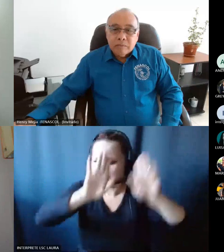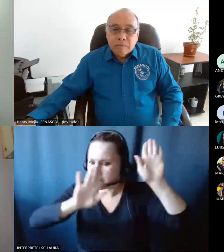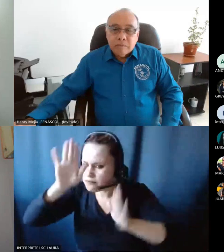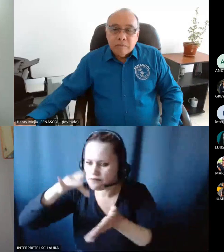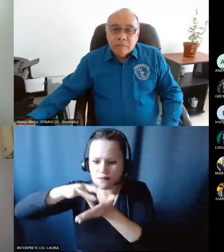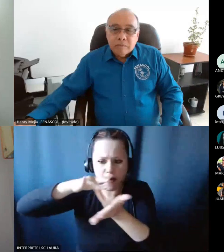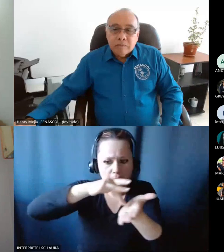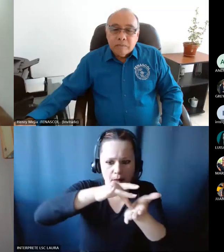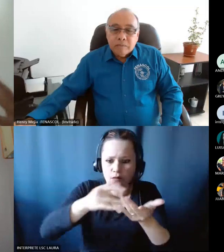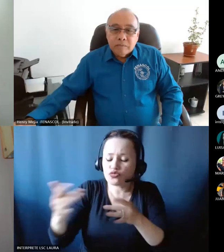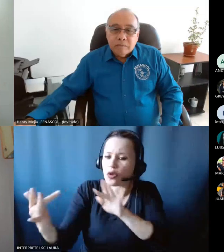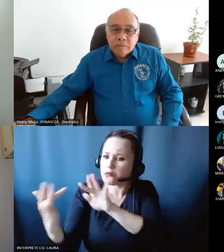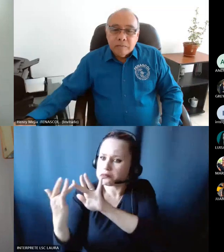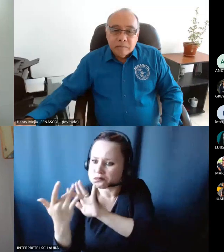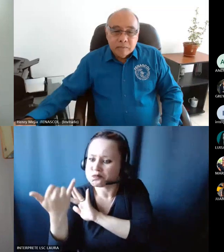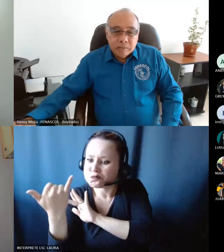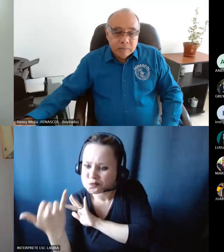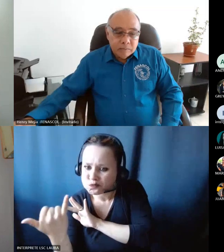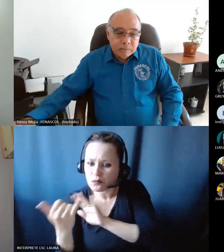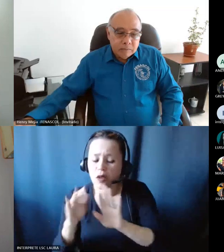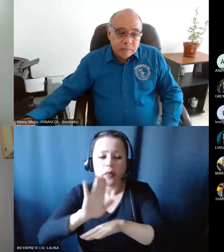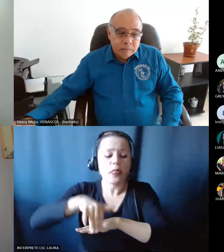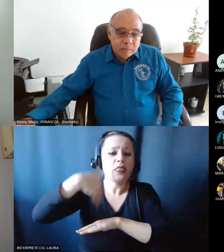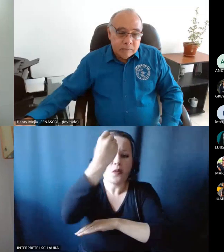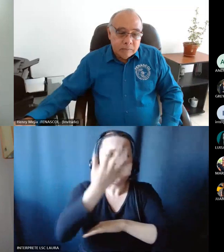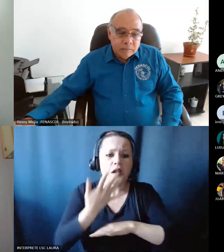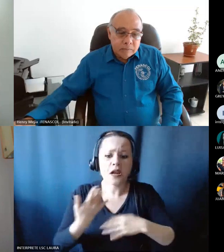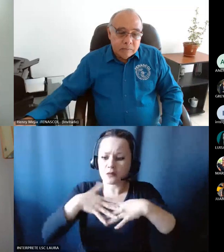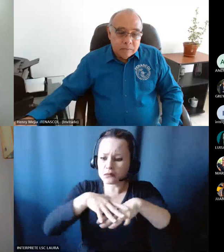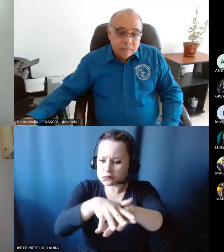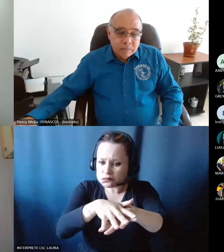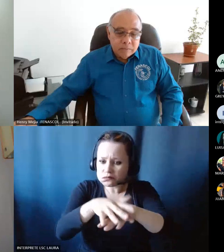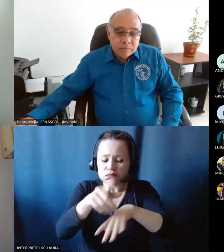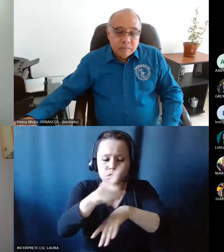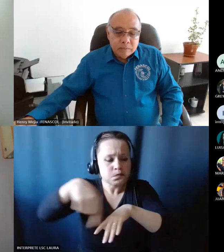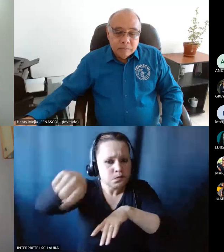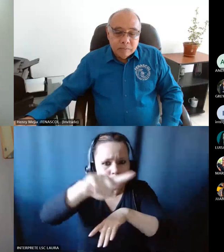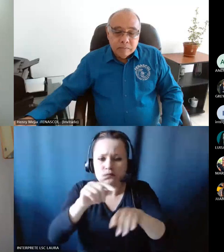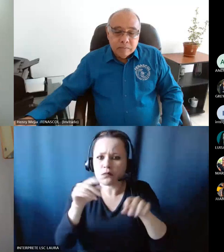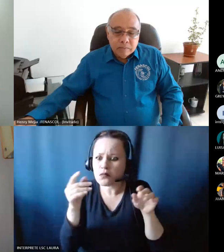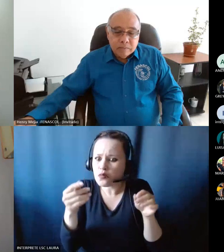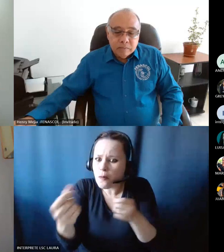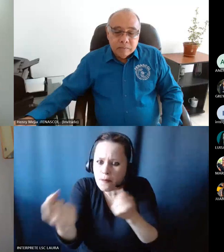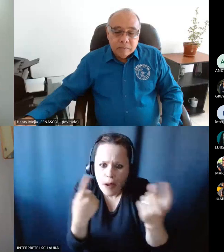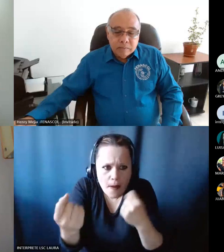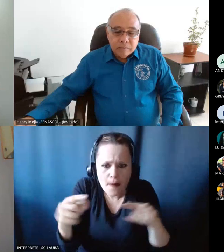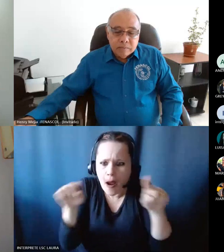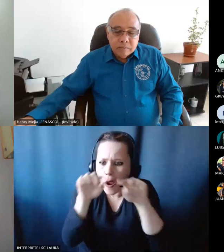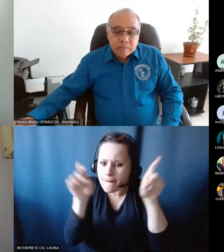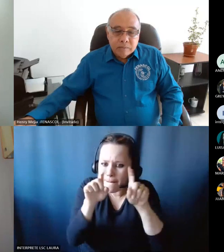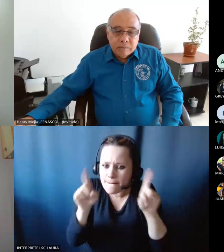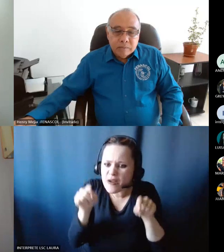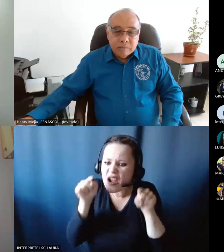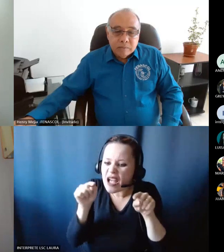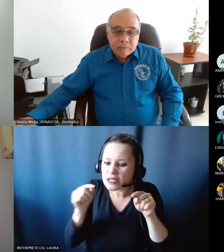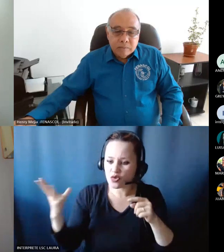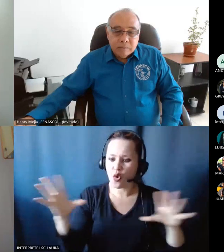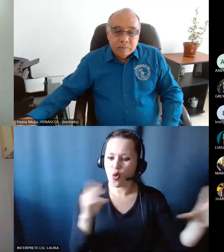para quienes se conectan para que lo van a ver después en las redes sociales todas las preguntas siempre son bienvenidas porque así construimos